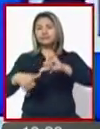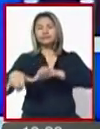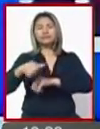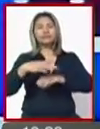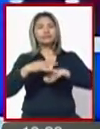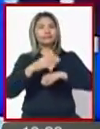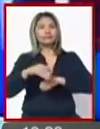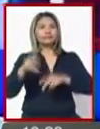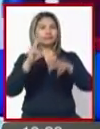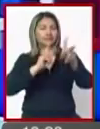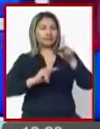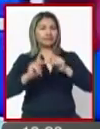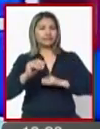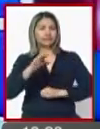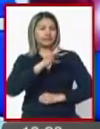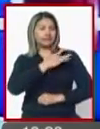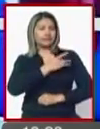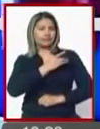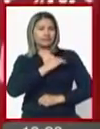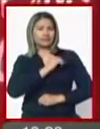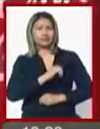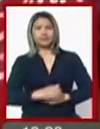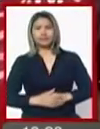terreno por parte de comunarios del Chapare.